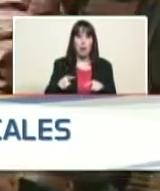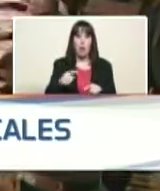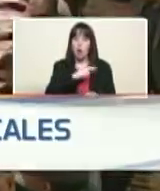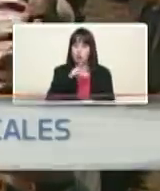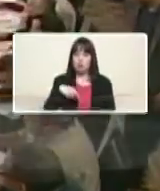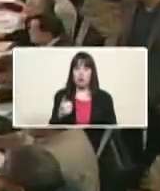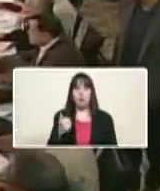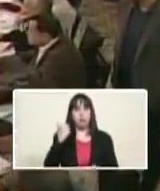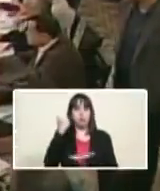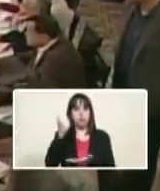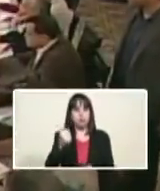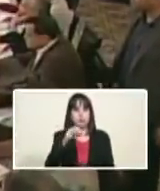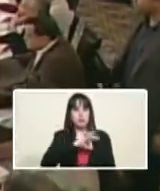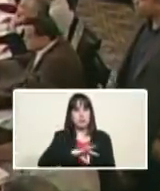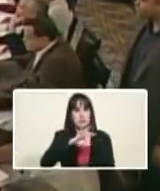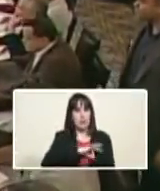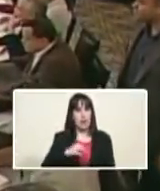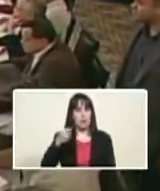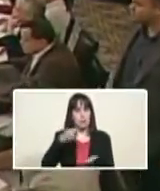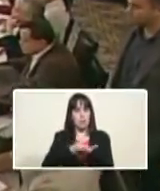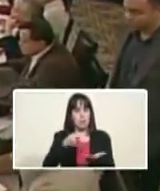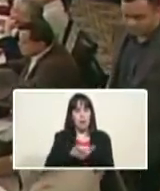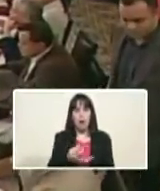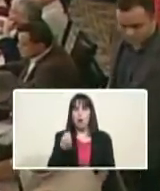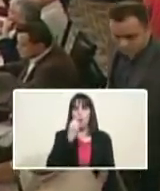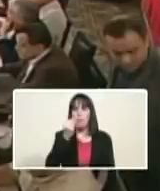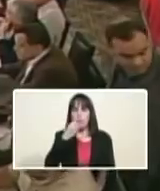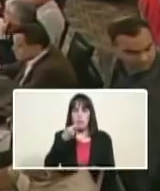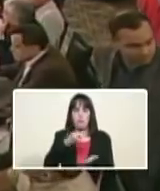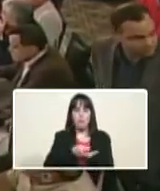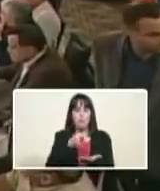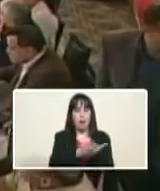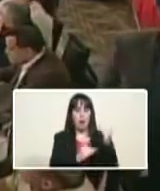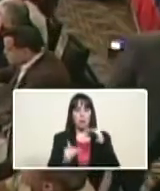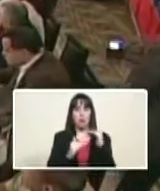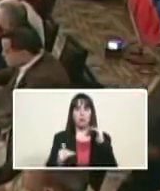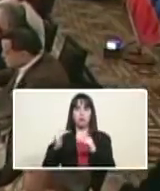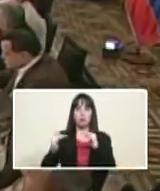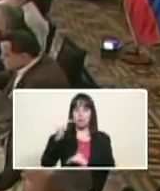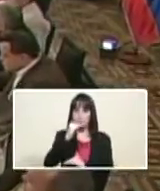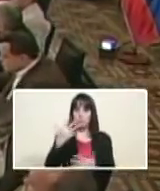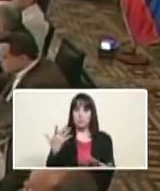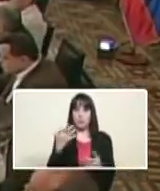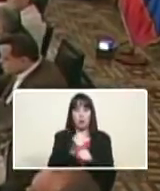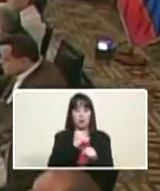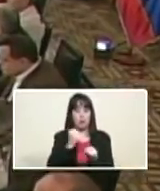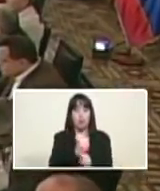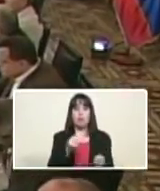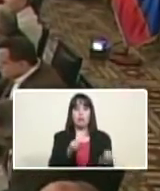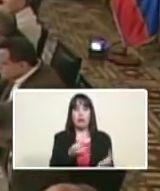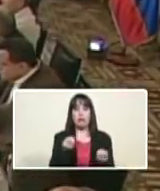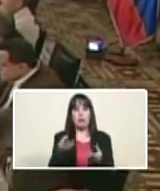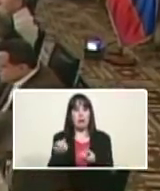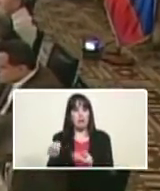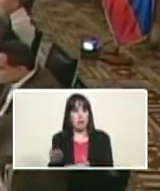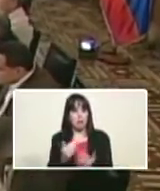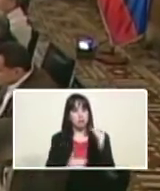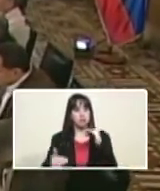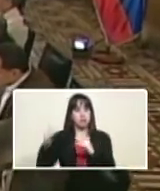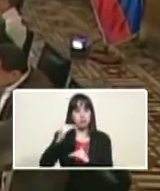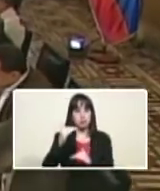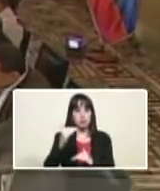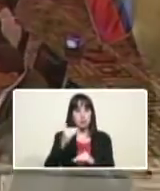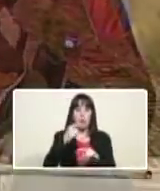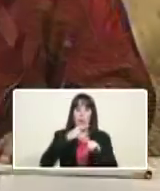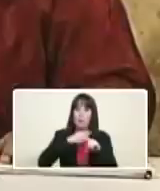el salario. Y el Cestatic ocupó el 70% del ingreso del trabajador. Y llegó